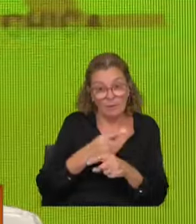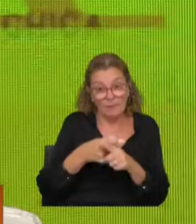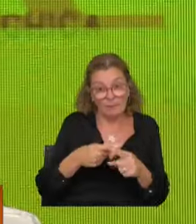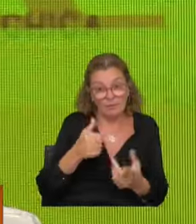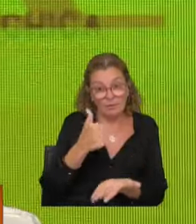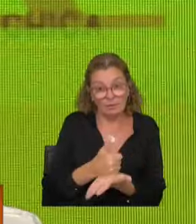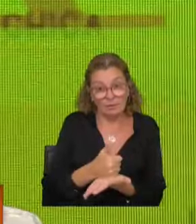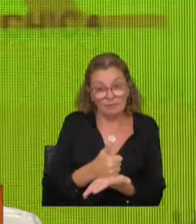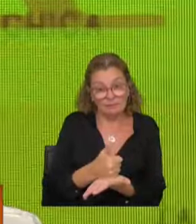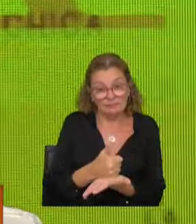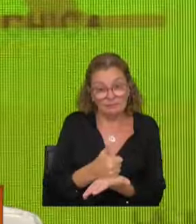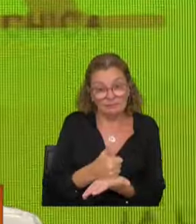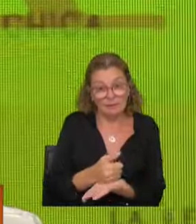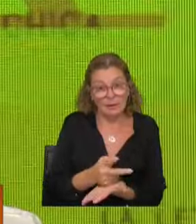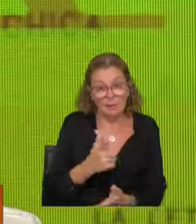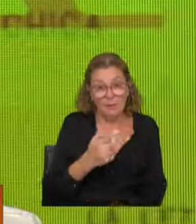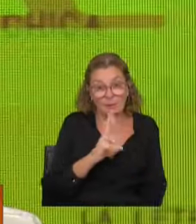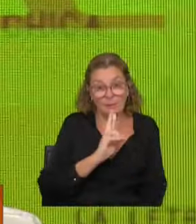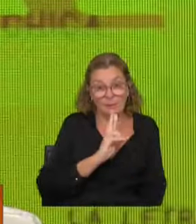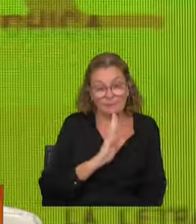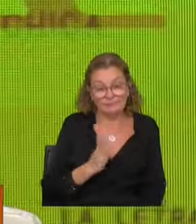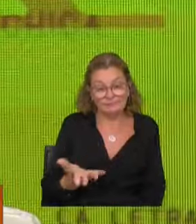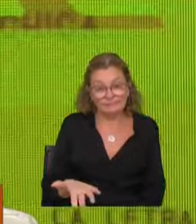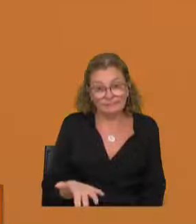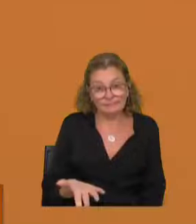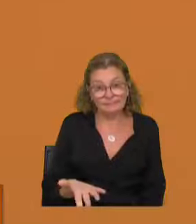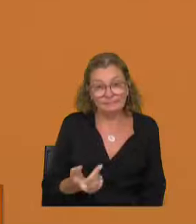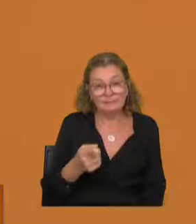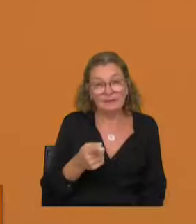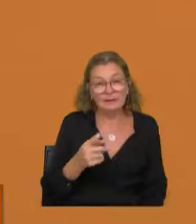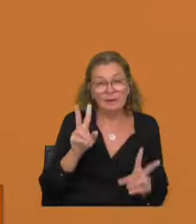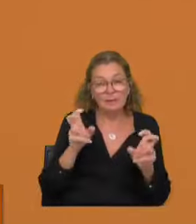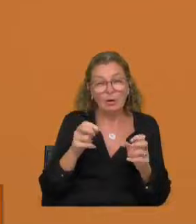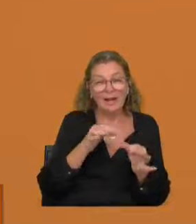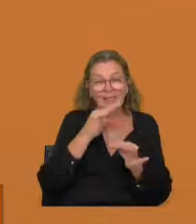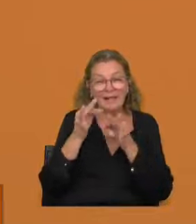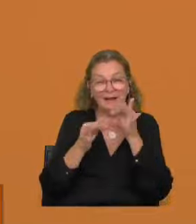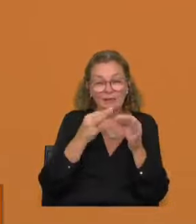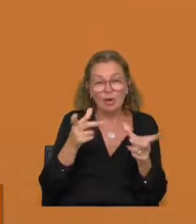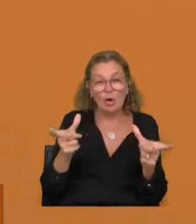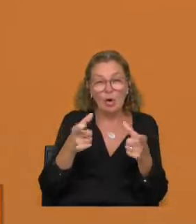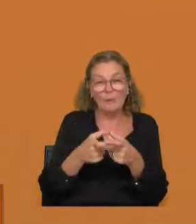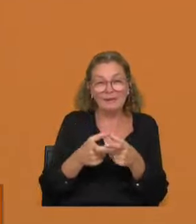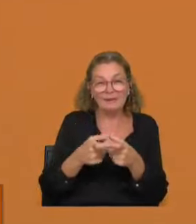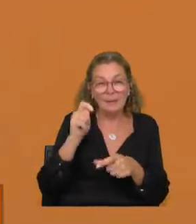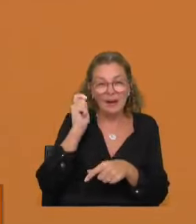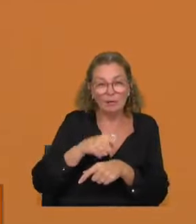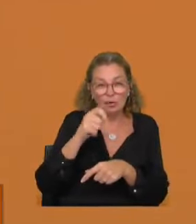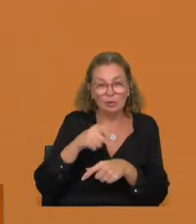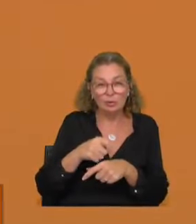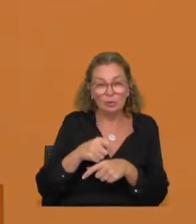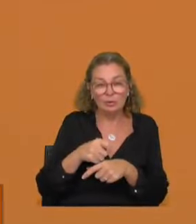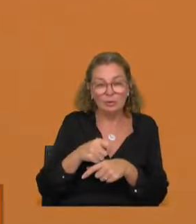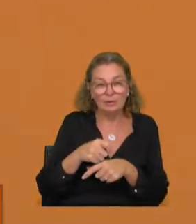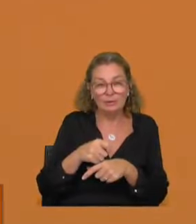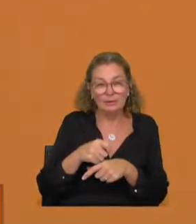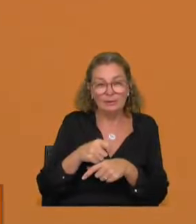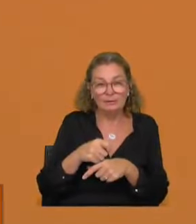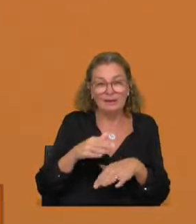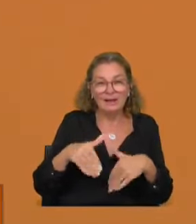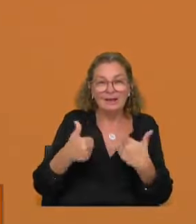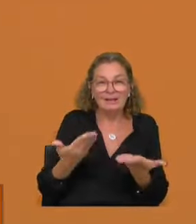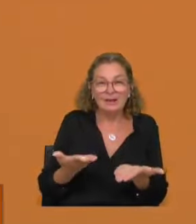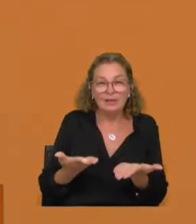eh sin respuesta y con respecto a a la declaración del comité para la tortura con la de las de las sugerencias que